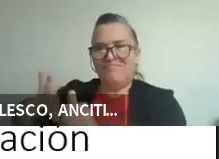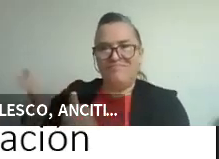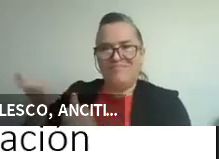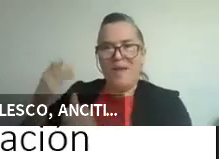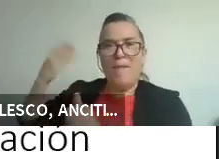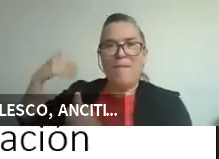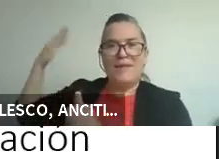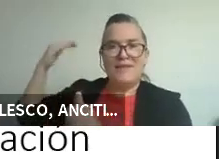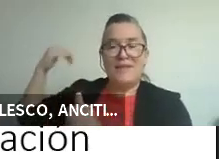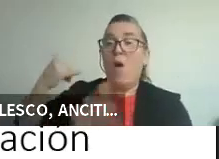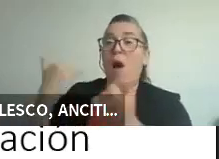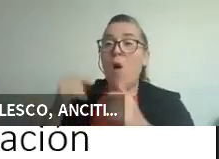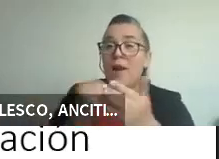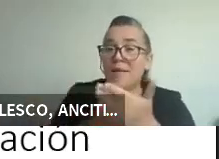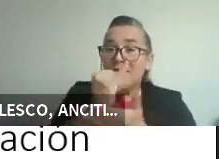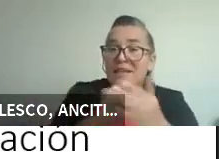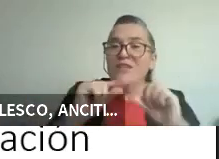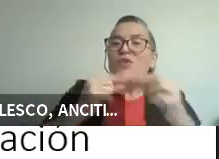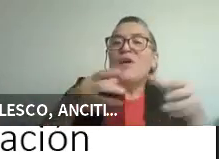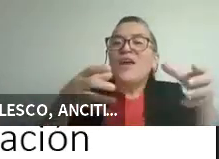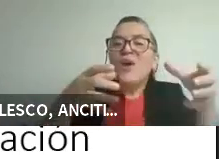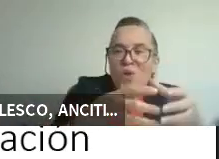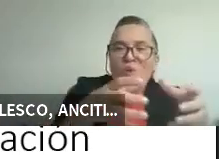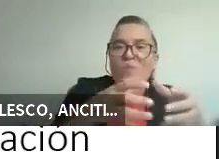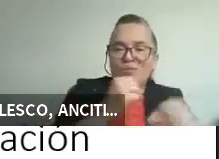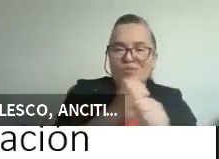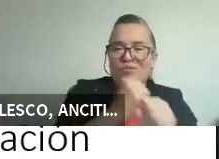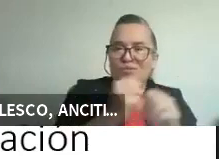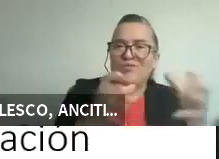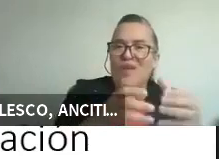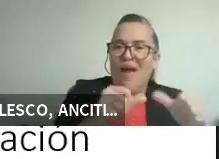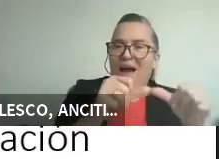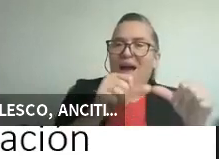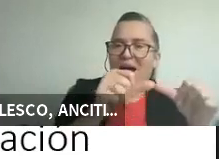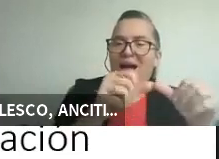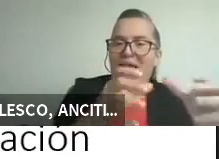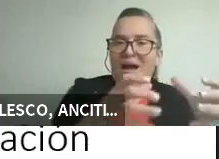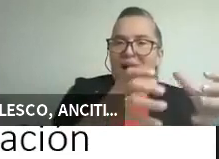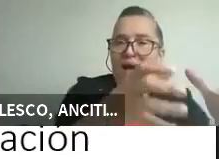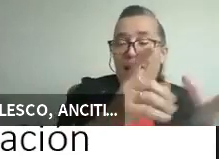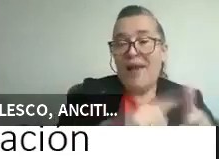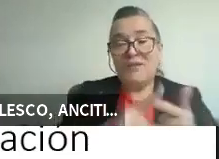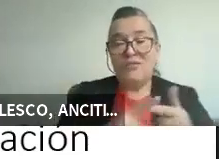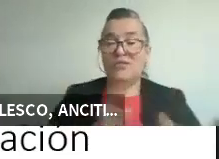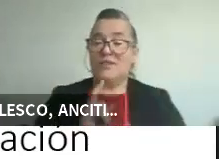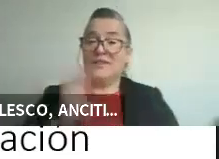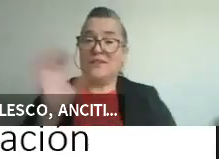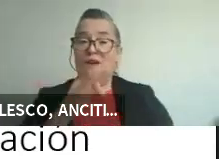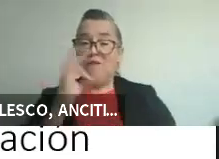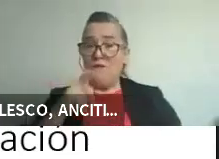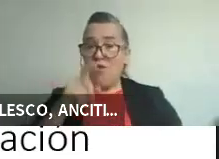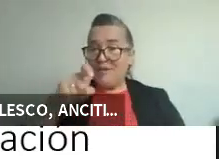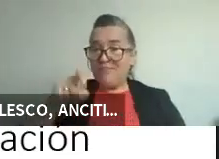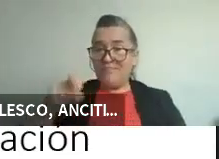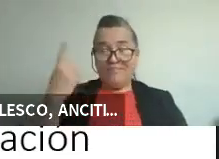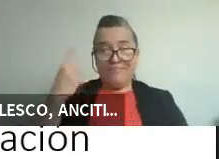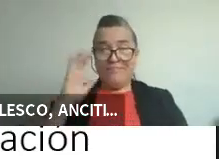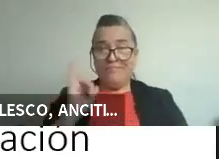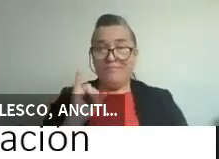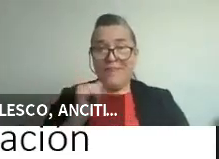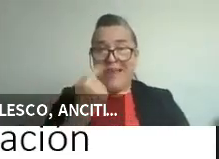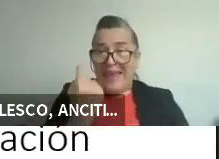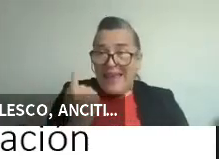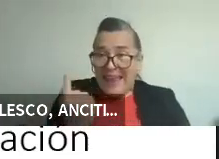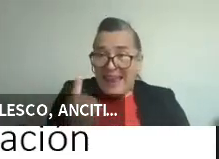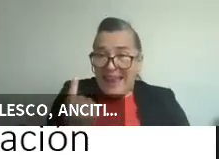en grupos de trabajo y es importante repito entonces tomarme las medidas pertinentes para que en cada